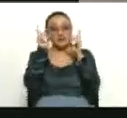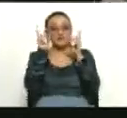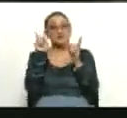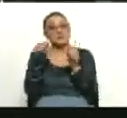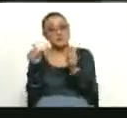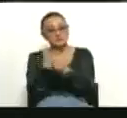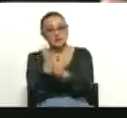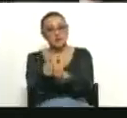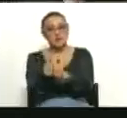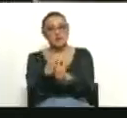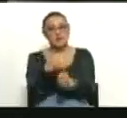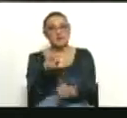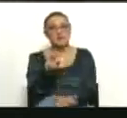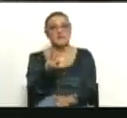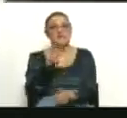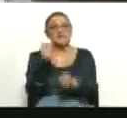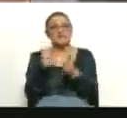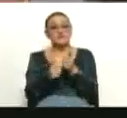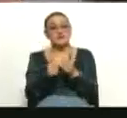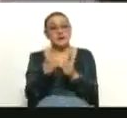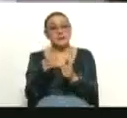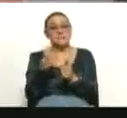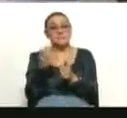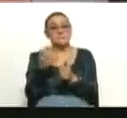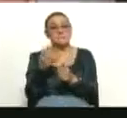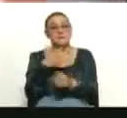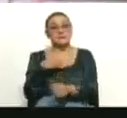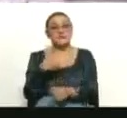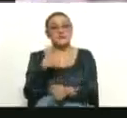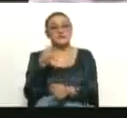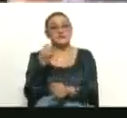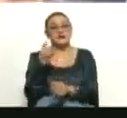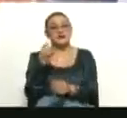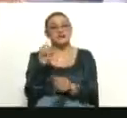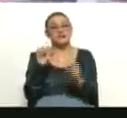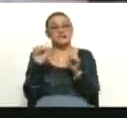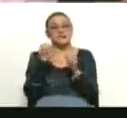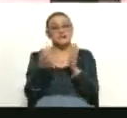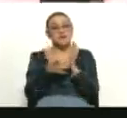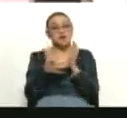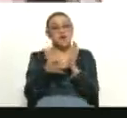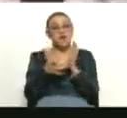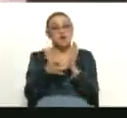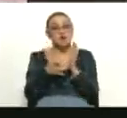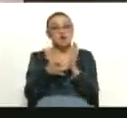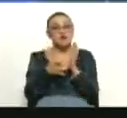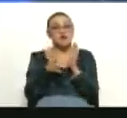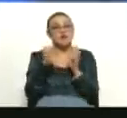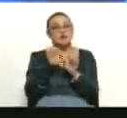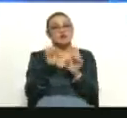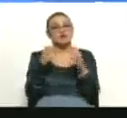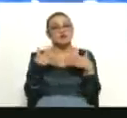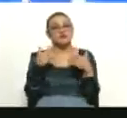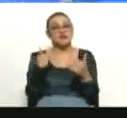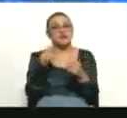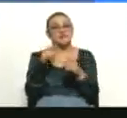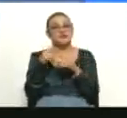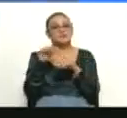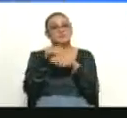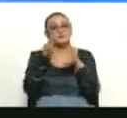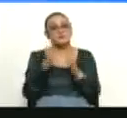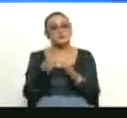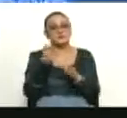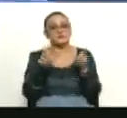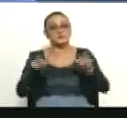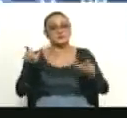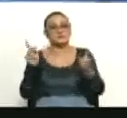delsy Rodríguez La vicepresidenta sectorial para la ciencia tecnología educación y salud Gabriela Jiménez y ministros del gabinete ejecutivo